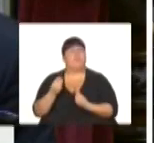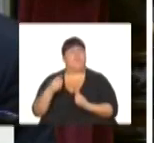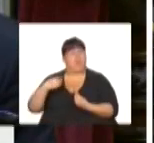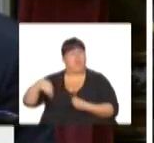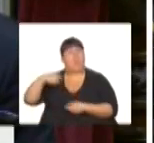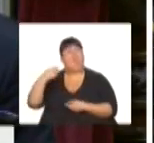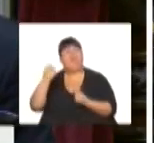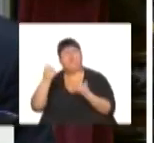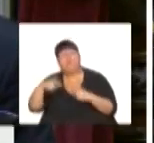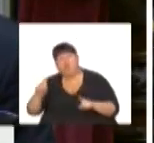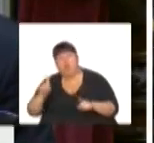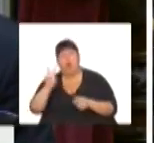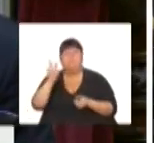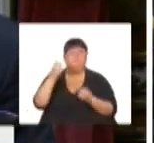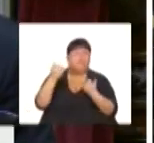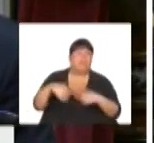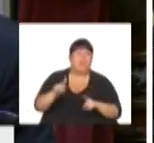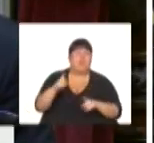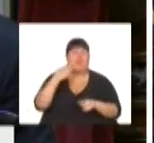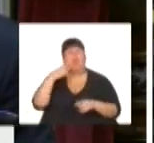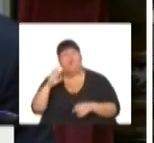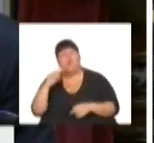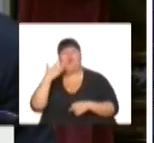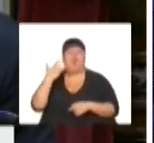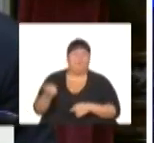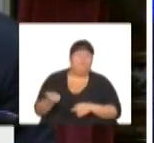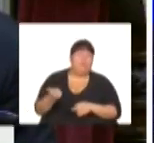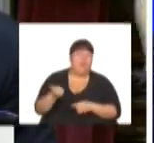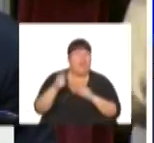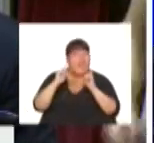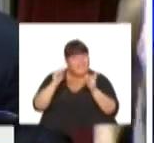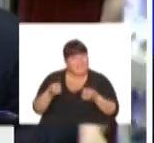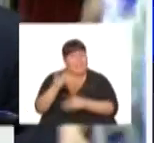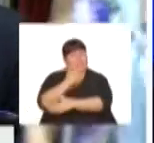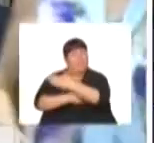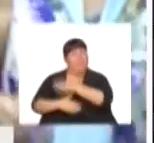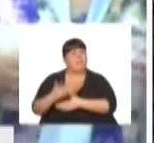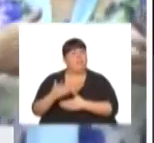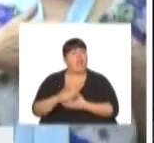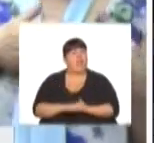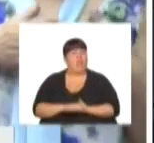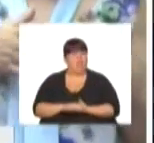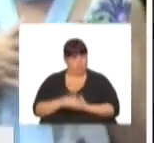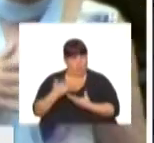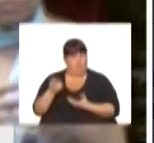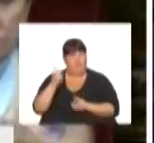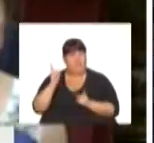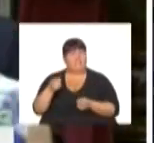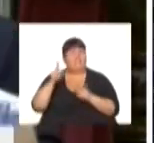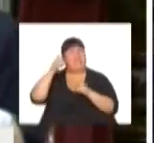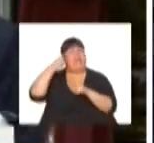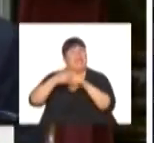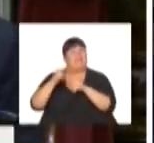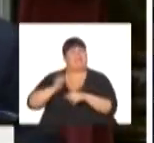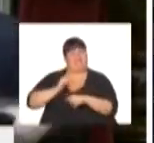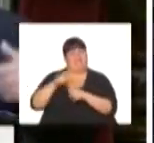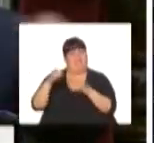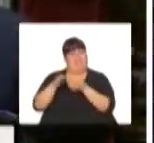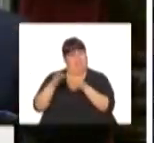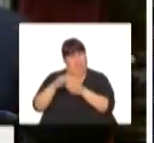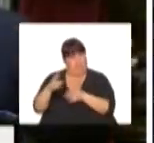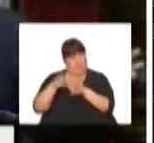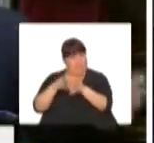hace un lío en la calle. No, por supuesto. Ahora, vos escribiste dos tweets esta semana muy interesantes y